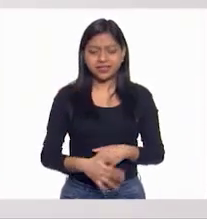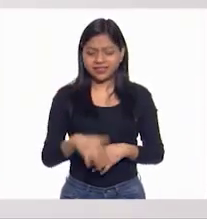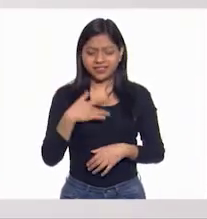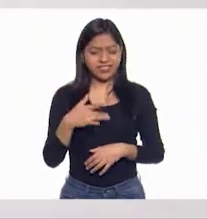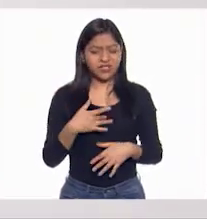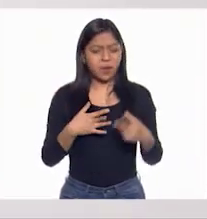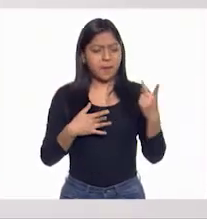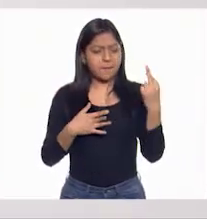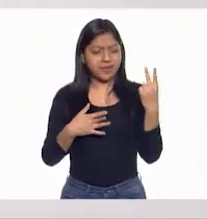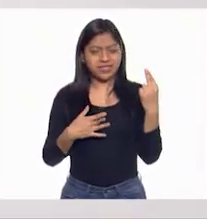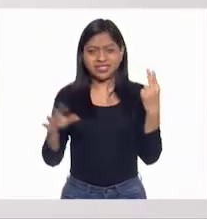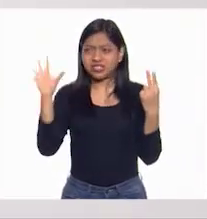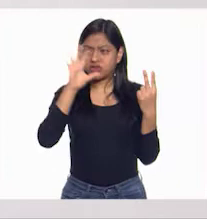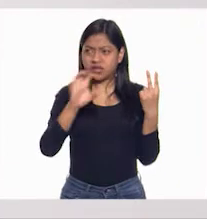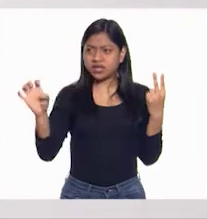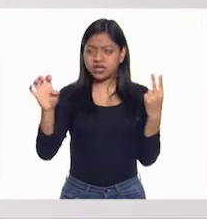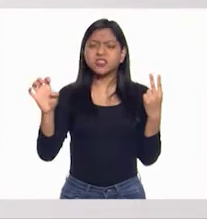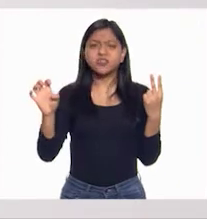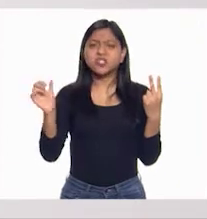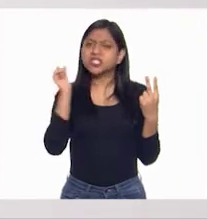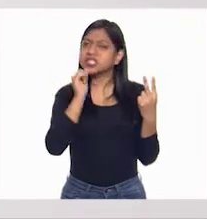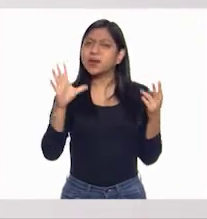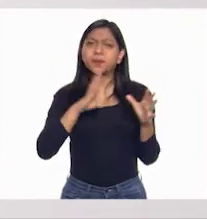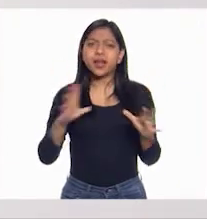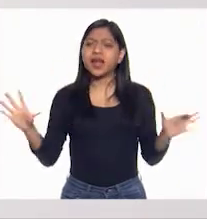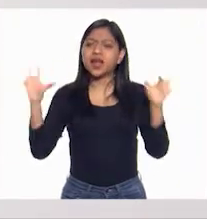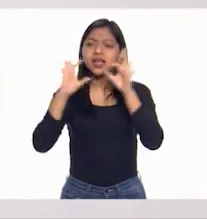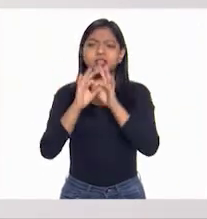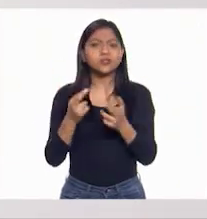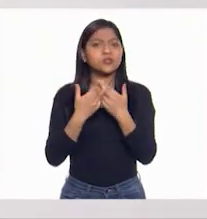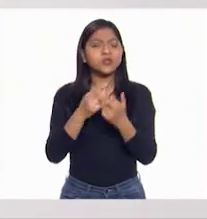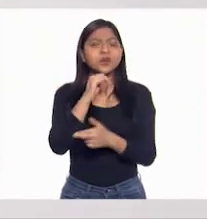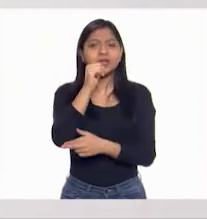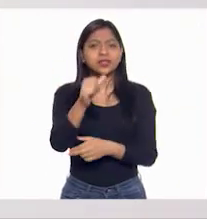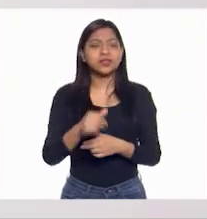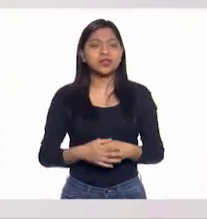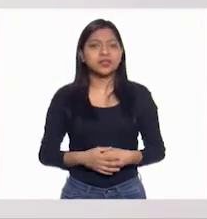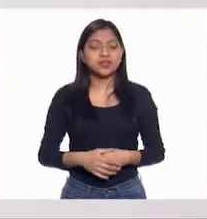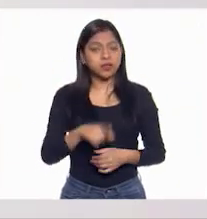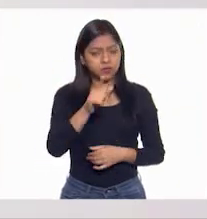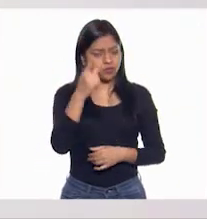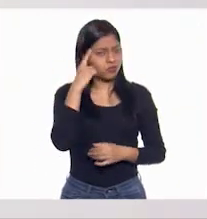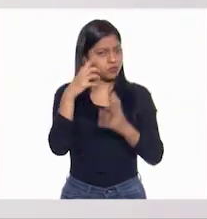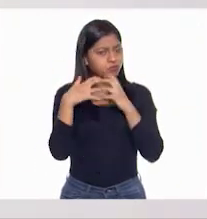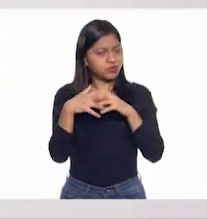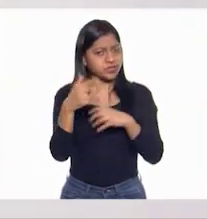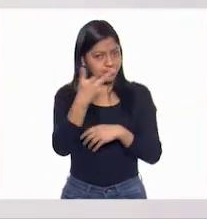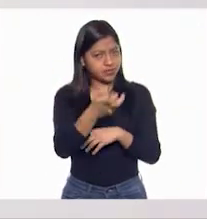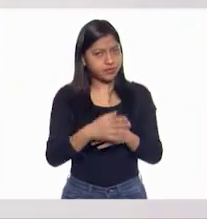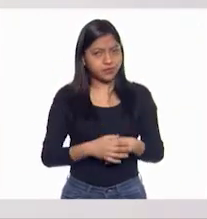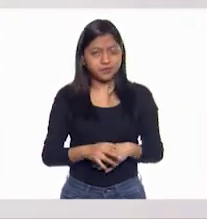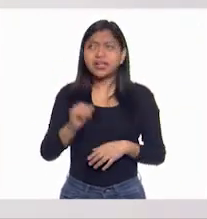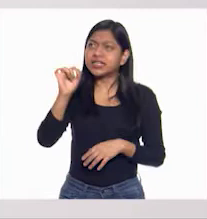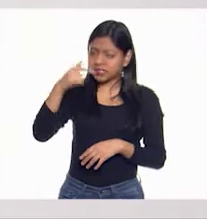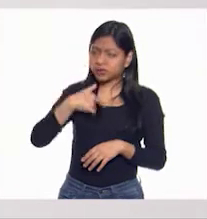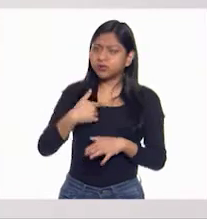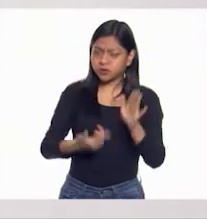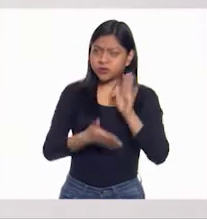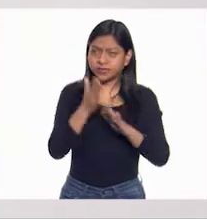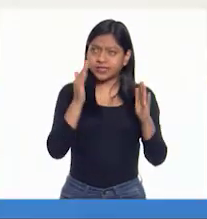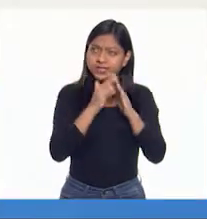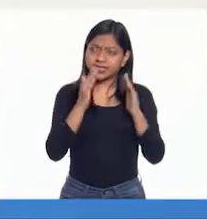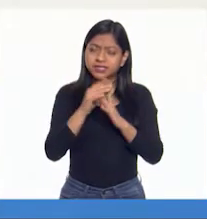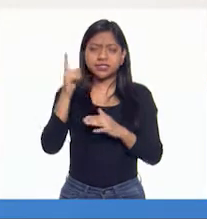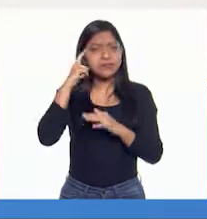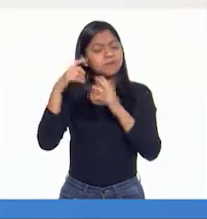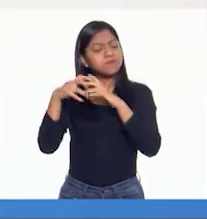es, que tiene el 25 y el 500. ¿Qué te parece? ¡Ay, sí, maestro! Lo voy a pensar, pero...